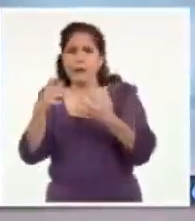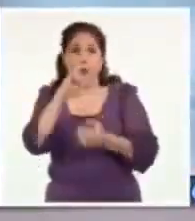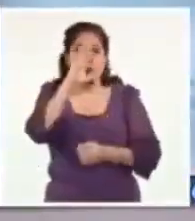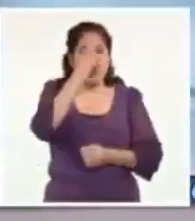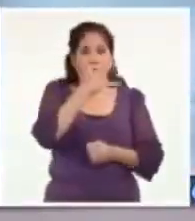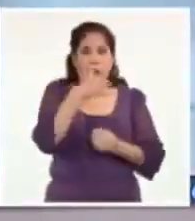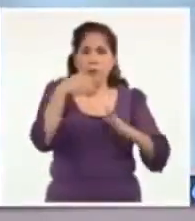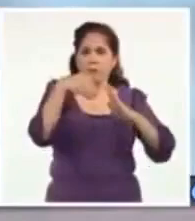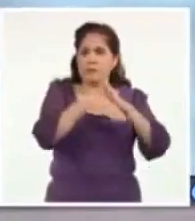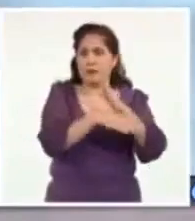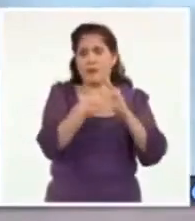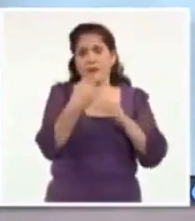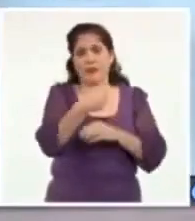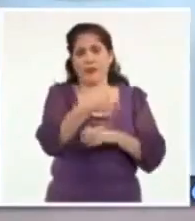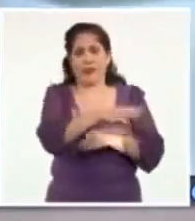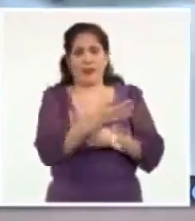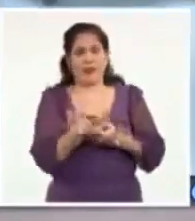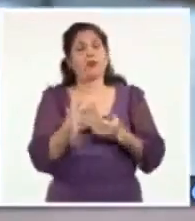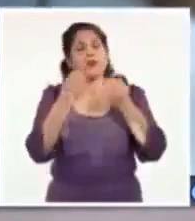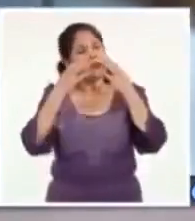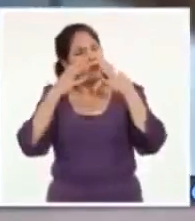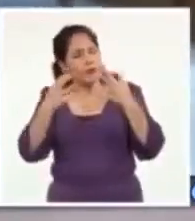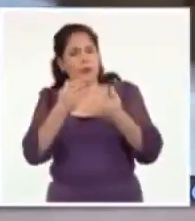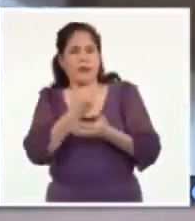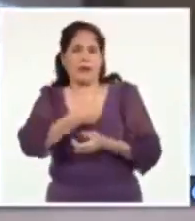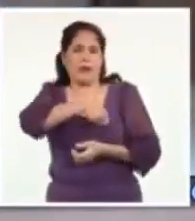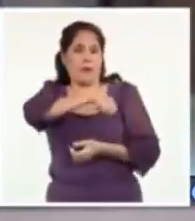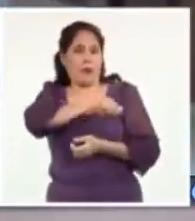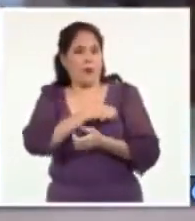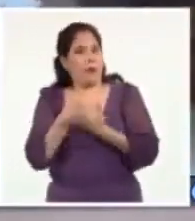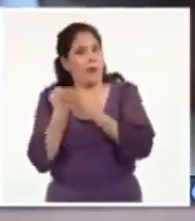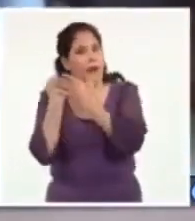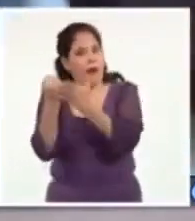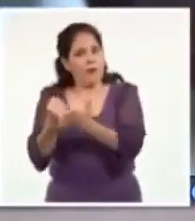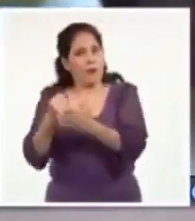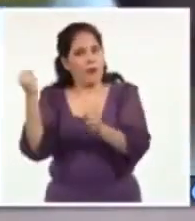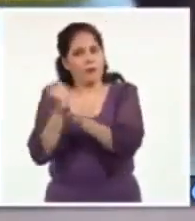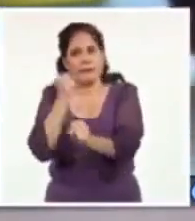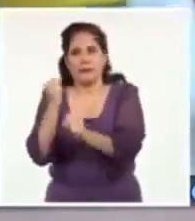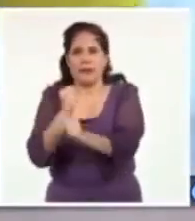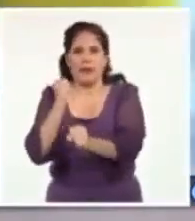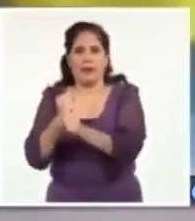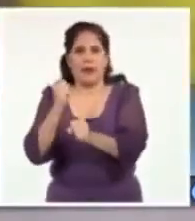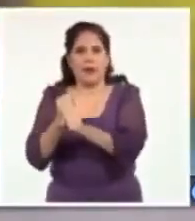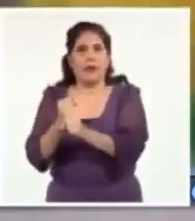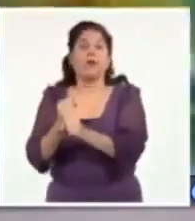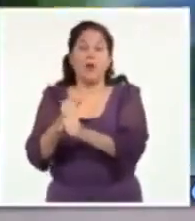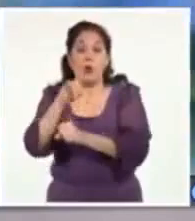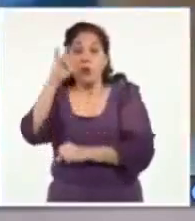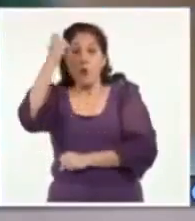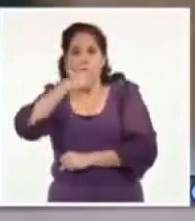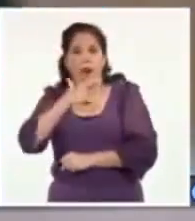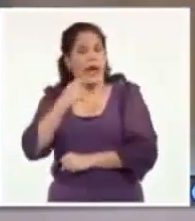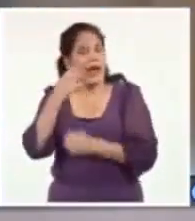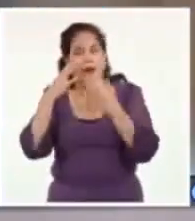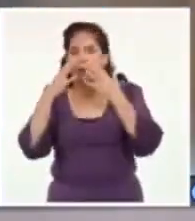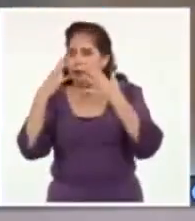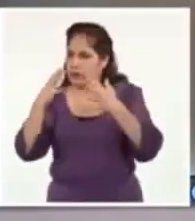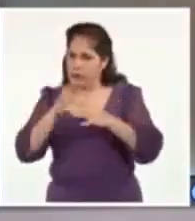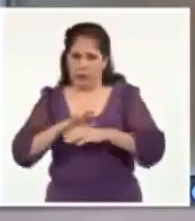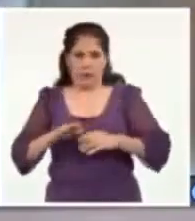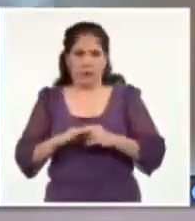del país más grande importante económicas y políticamente hablando de América Latina es una orden dada